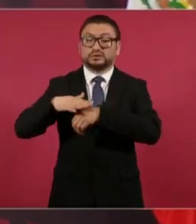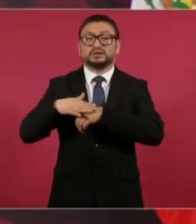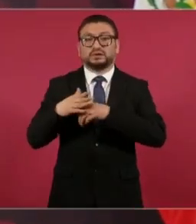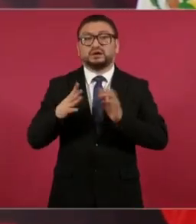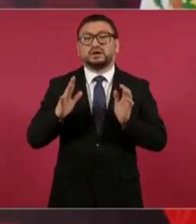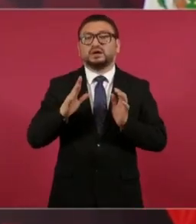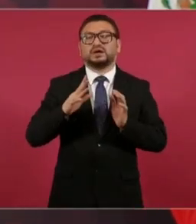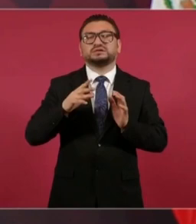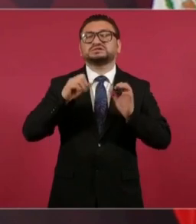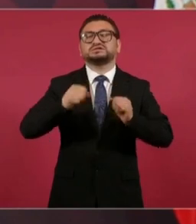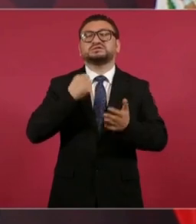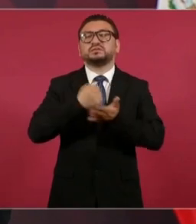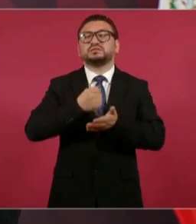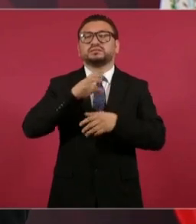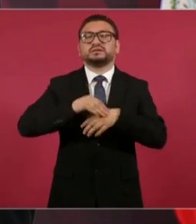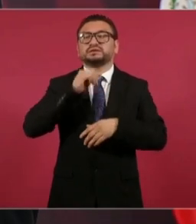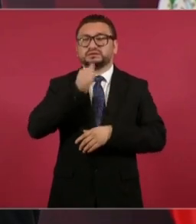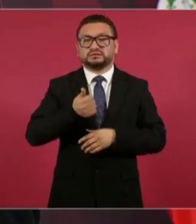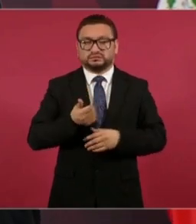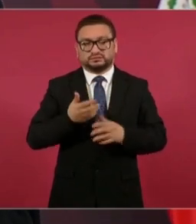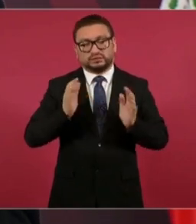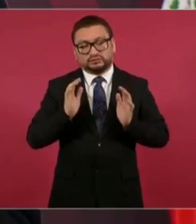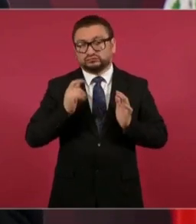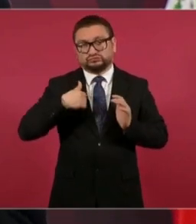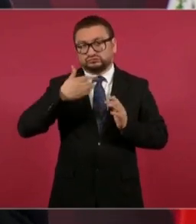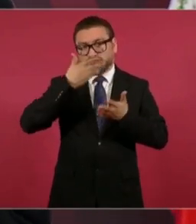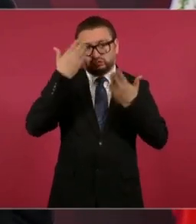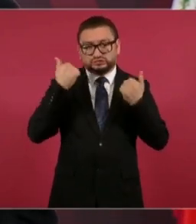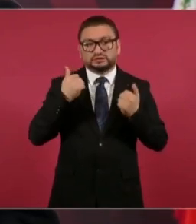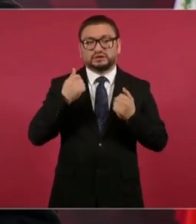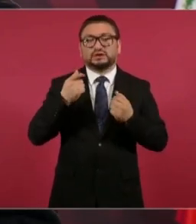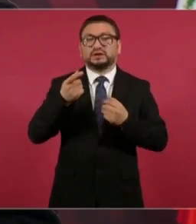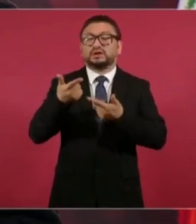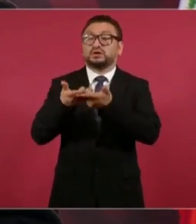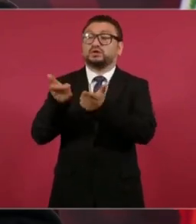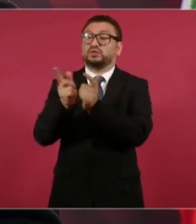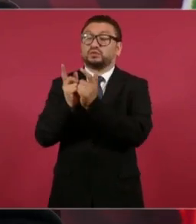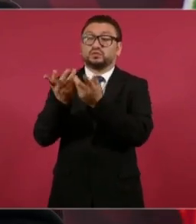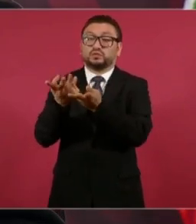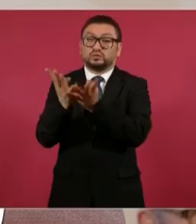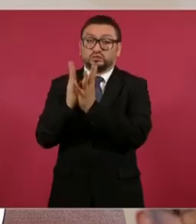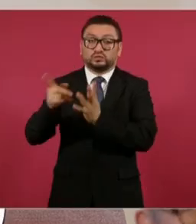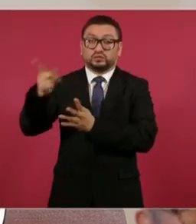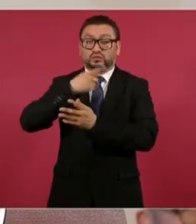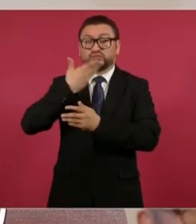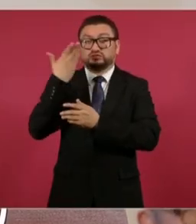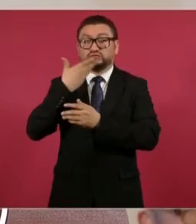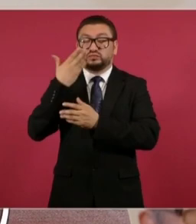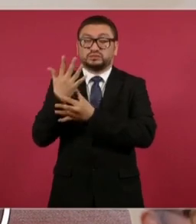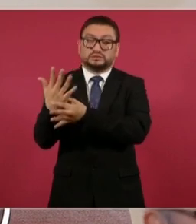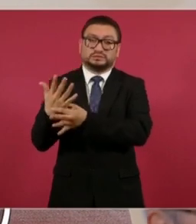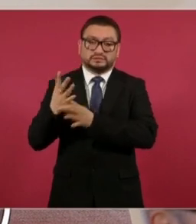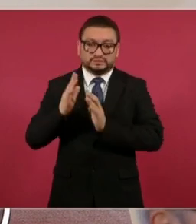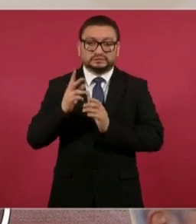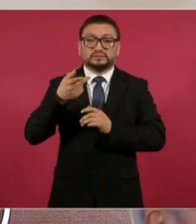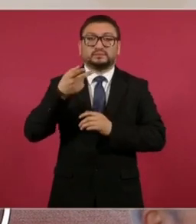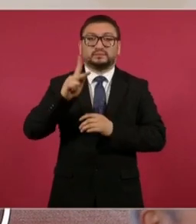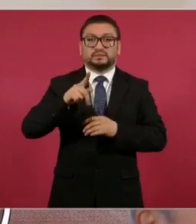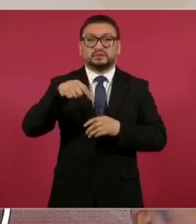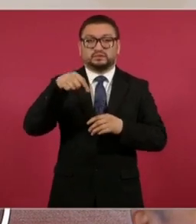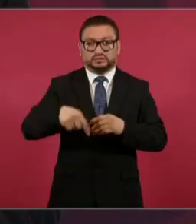digan no va a pasar eso es lo que dicen los del bloque conservador pero eso es